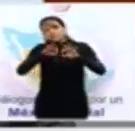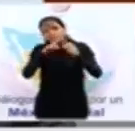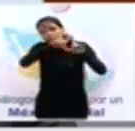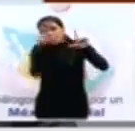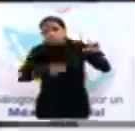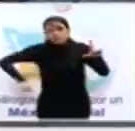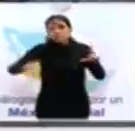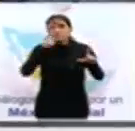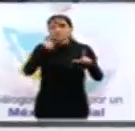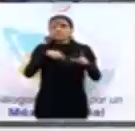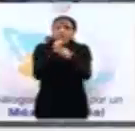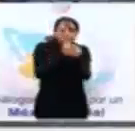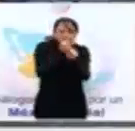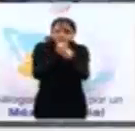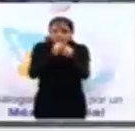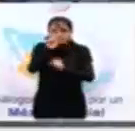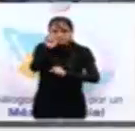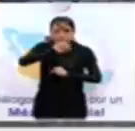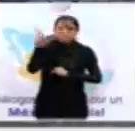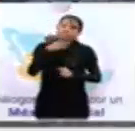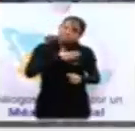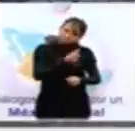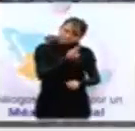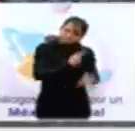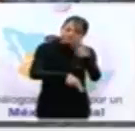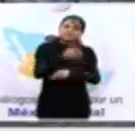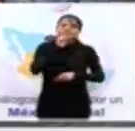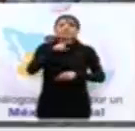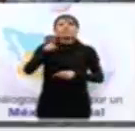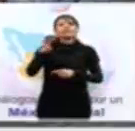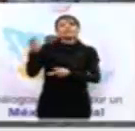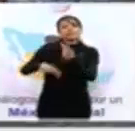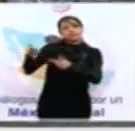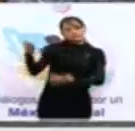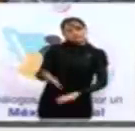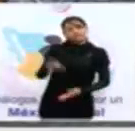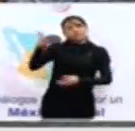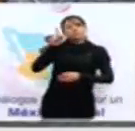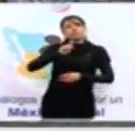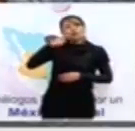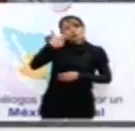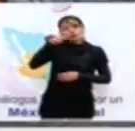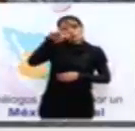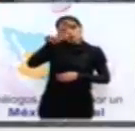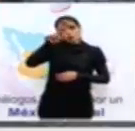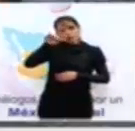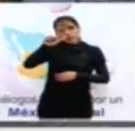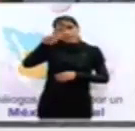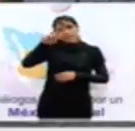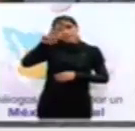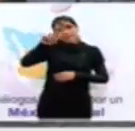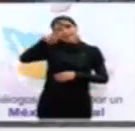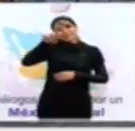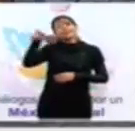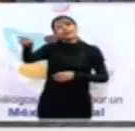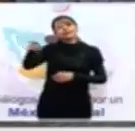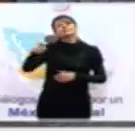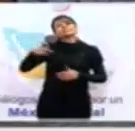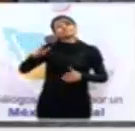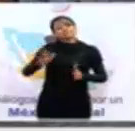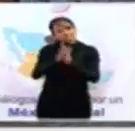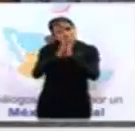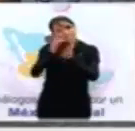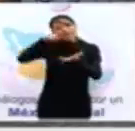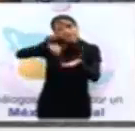Sistema Nacional de Investigadores. Gonzalo, gracias. Buenas tardes, bienvenido. También nos acompaña Gloria Abraham Peralta,